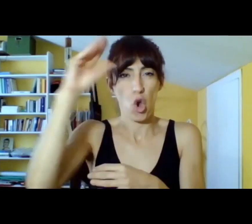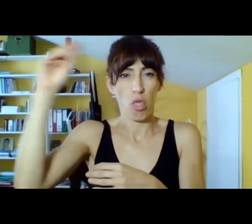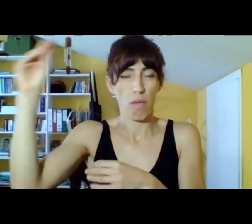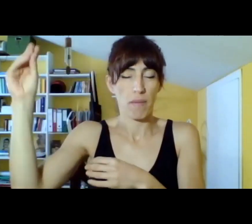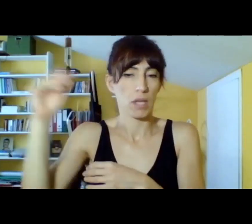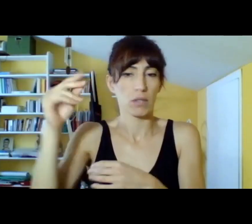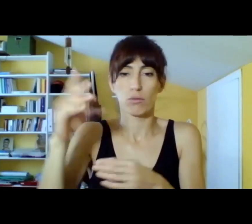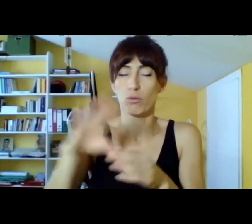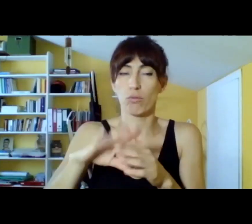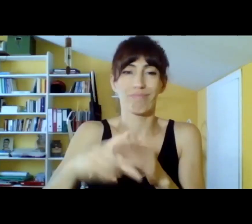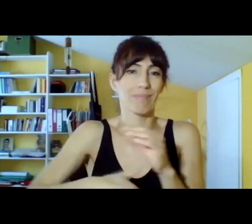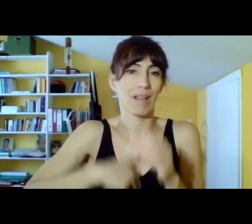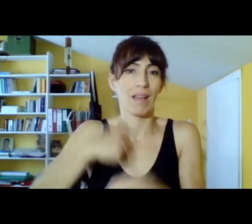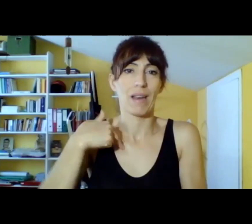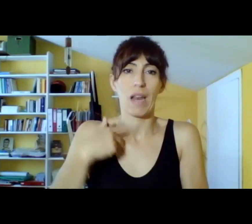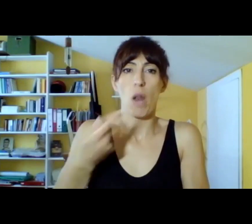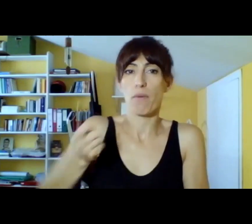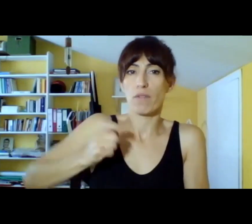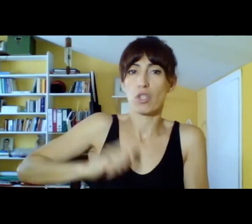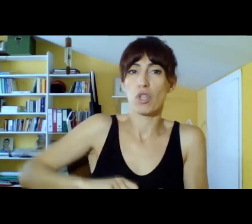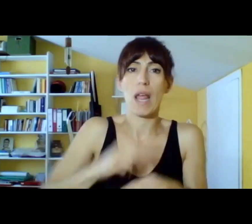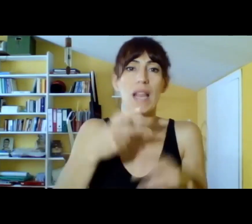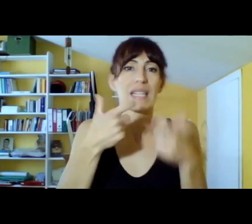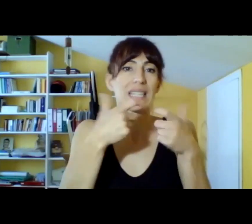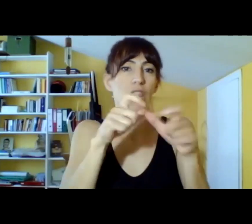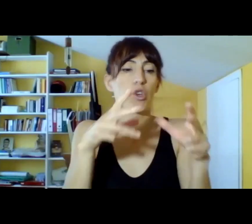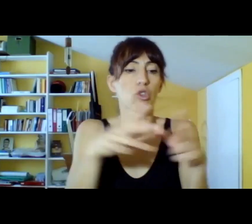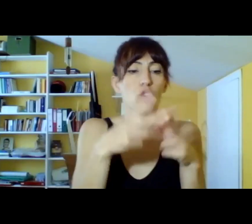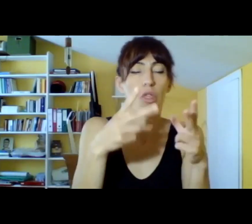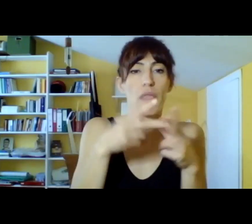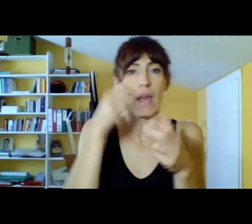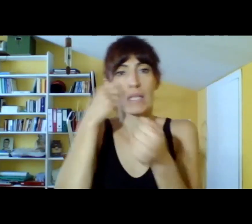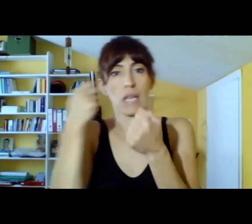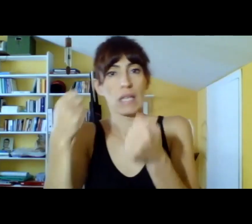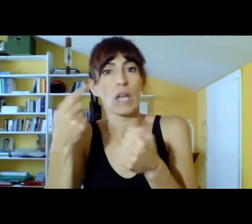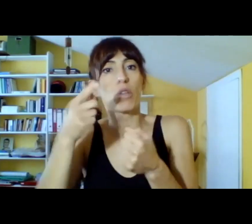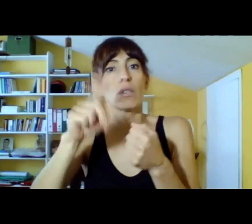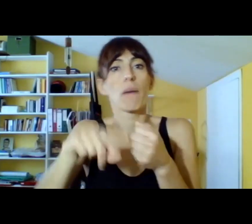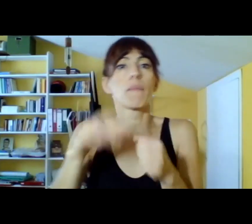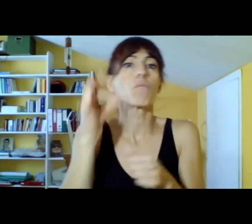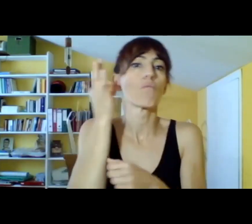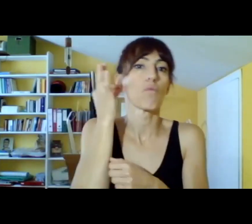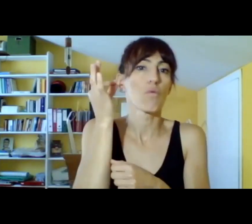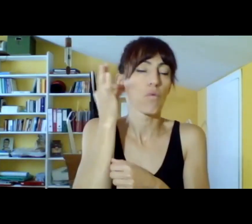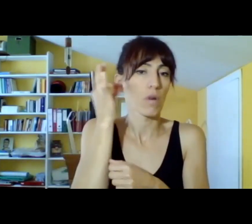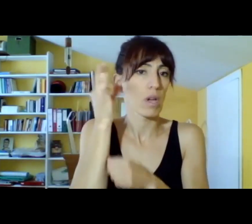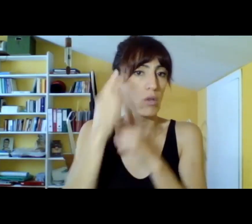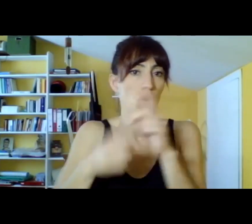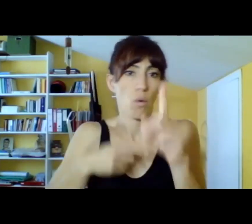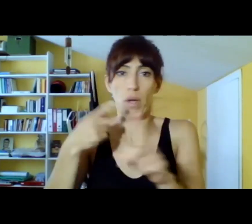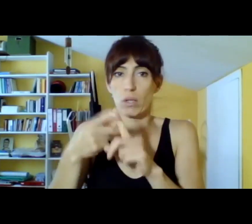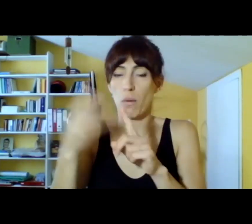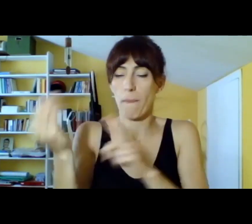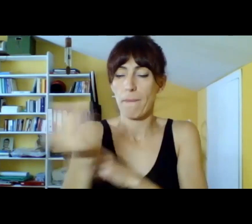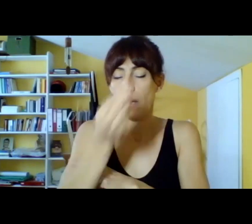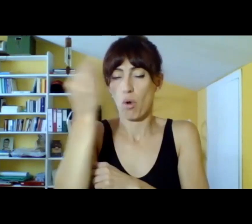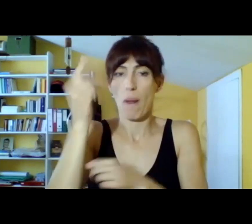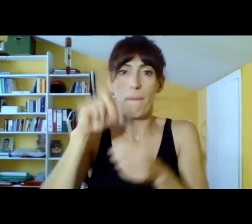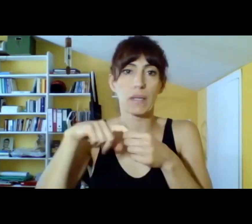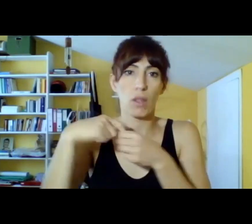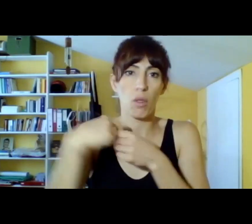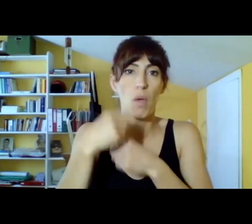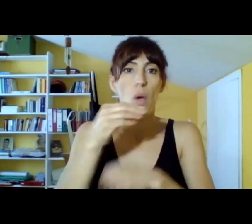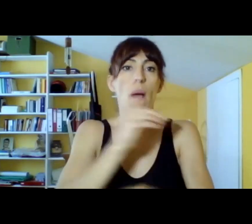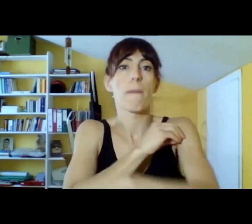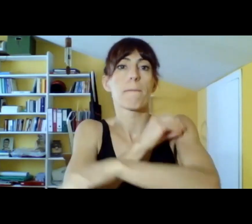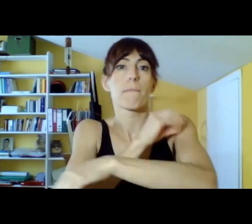con profesionales de los sectores social y sanitario y con mujeres, para favorecer su participación, su